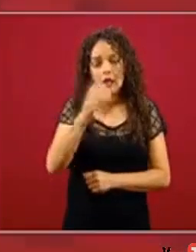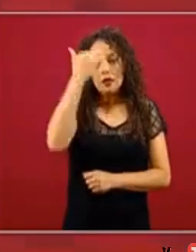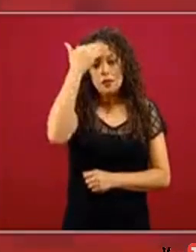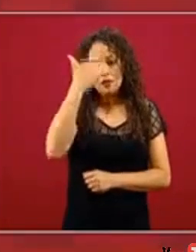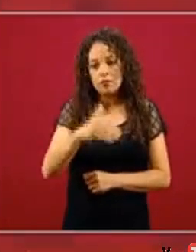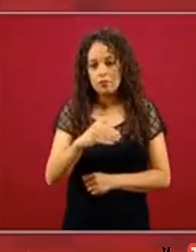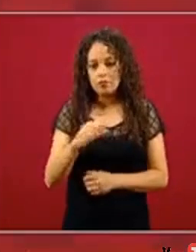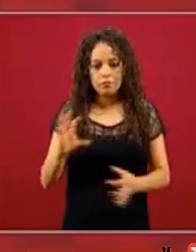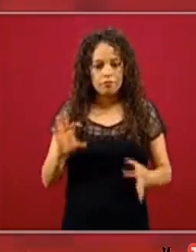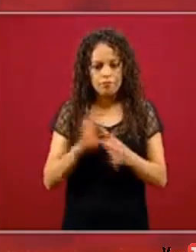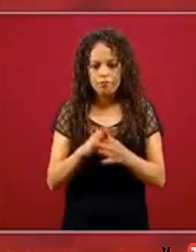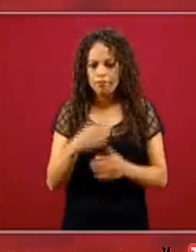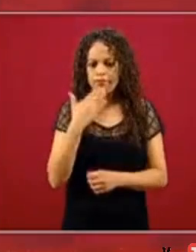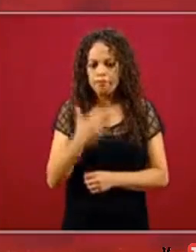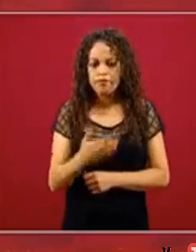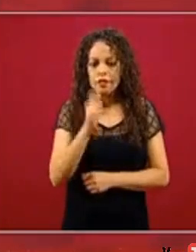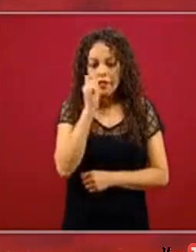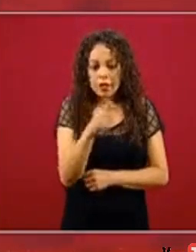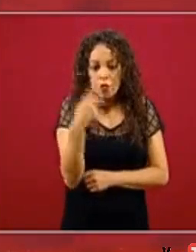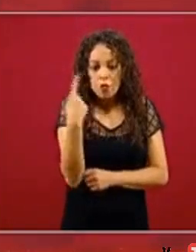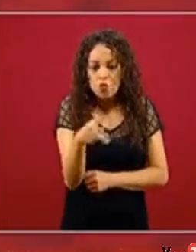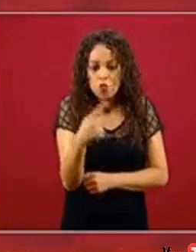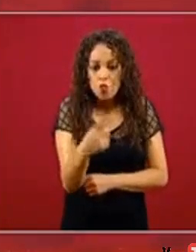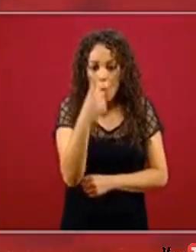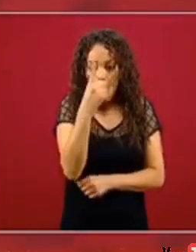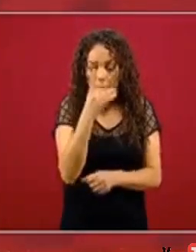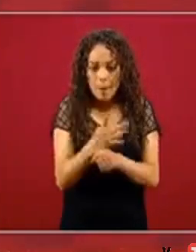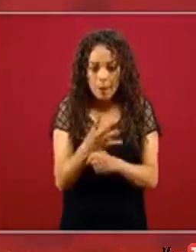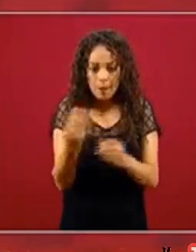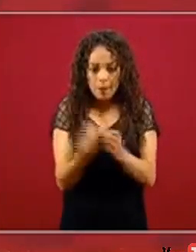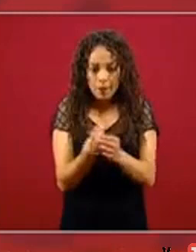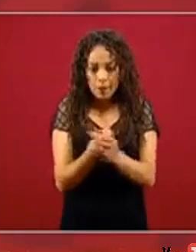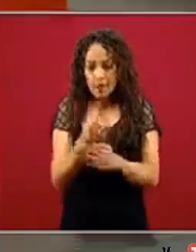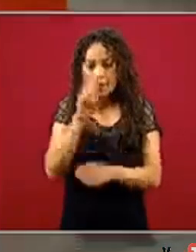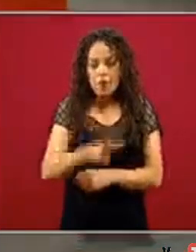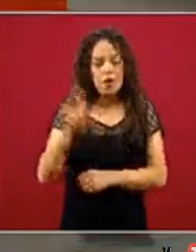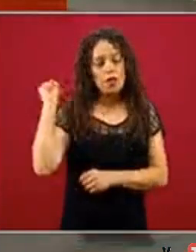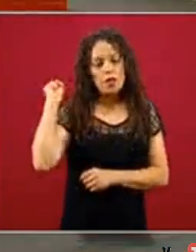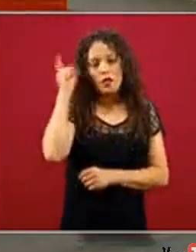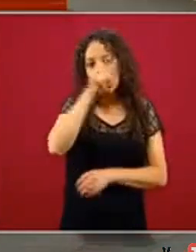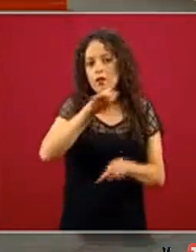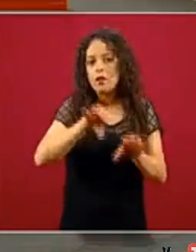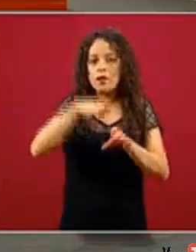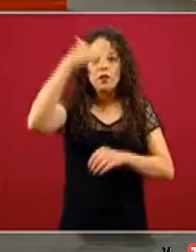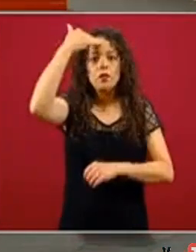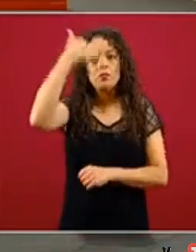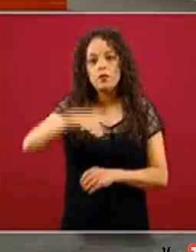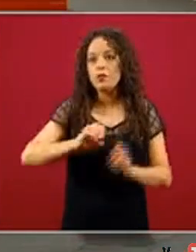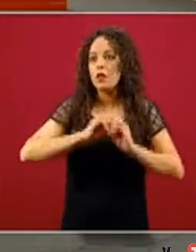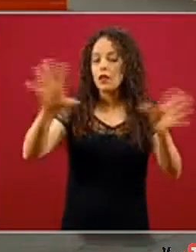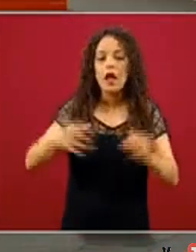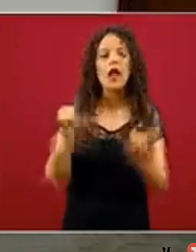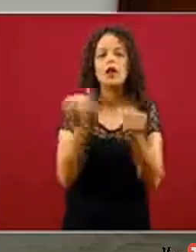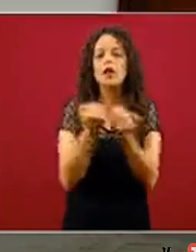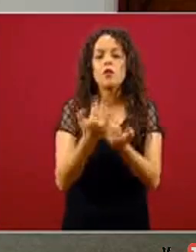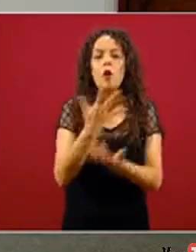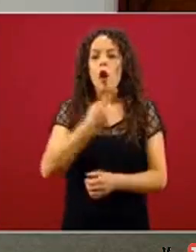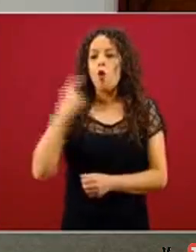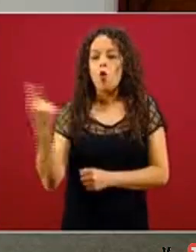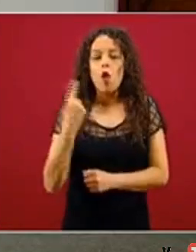de un fenómeno que en sí mismo tiene una enorme incertidumbre, igual que la predicción de huracanes, igual que la predicción